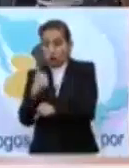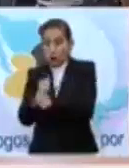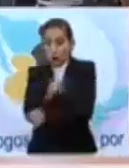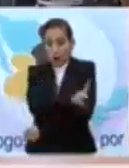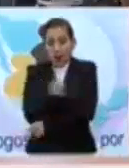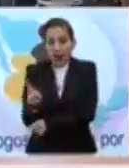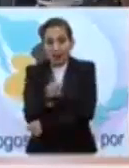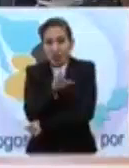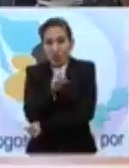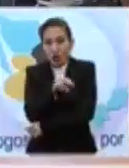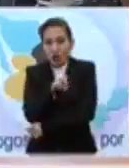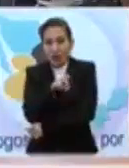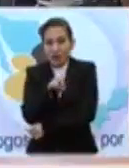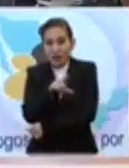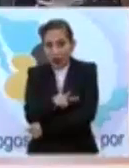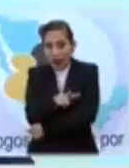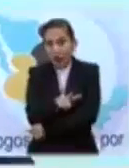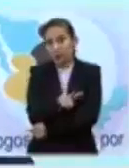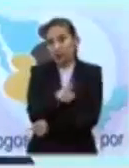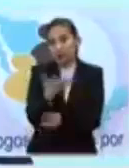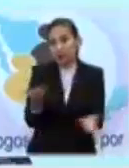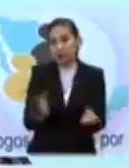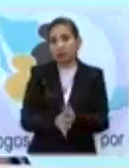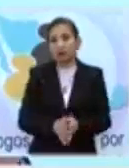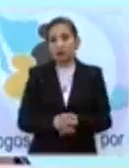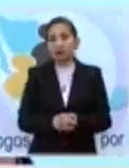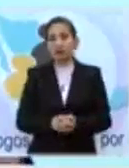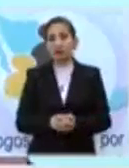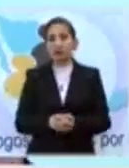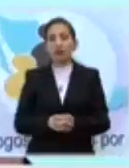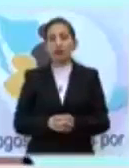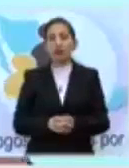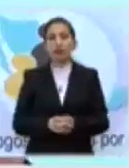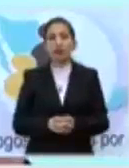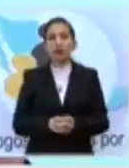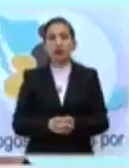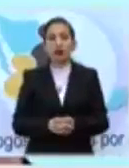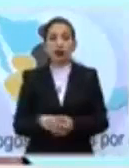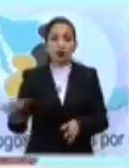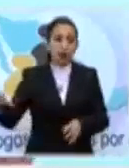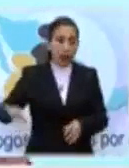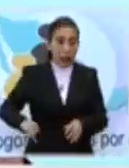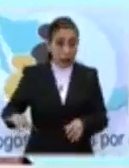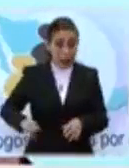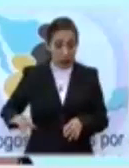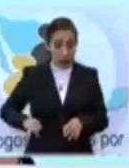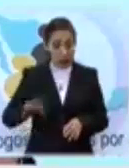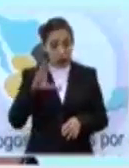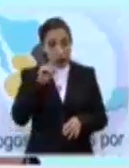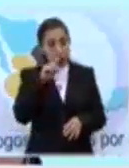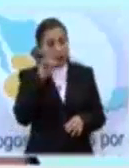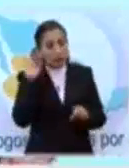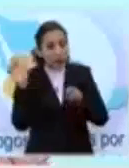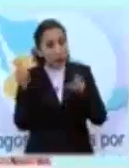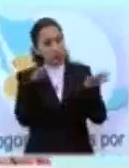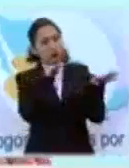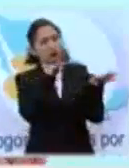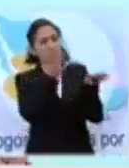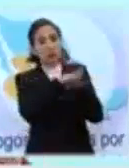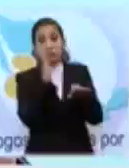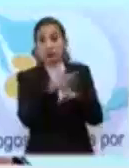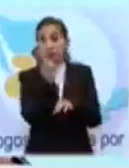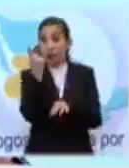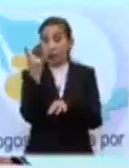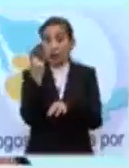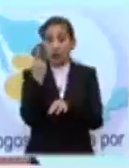similar al Coneval y tomando al Coneval como modelo. El interés por Coneval surge porque en la política social